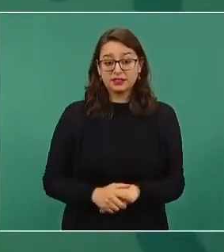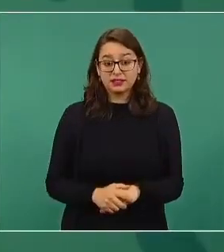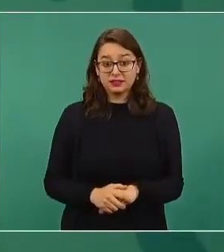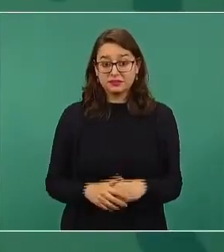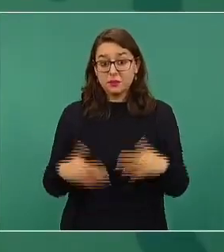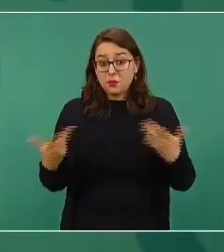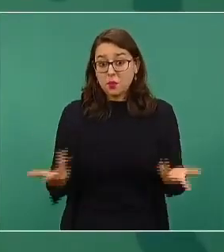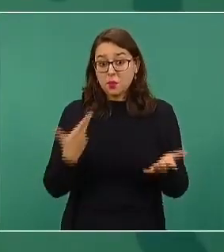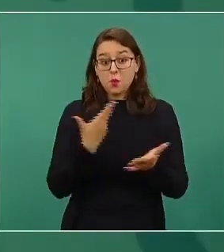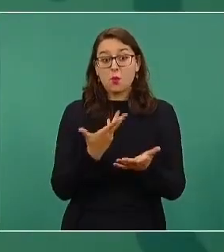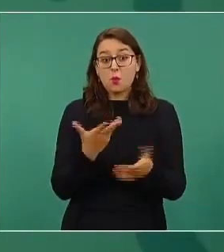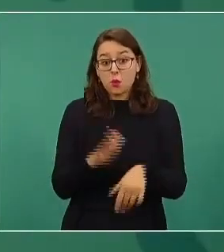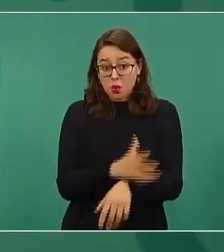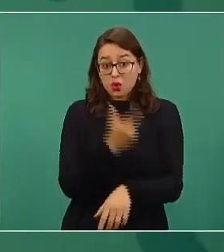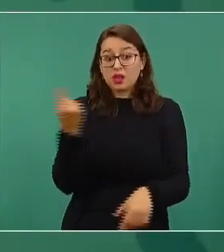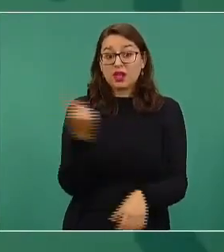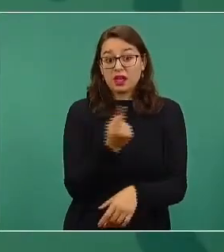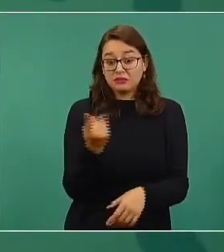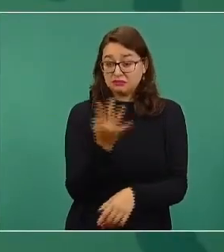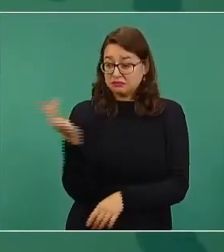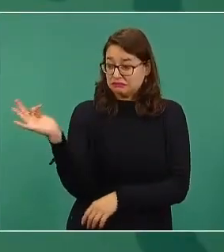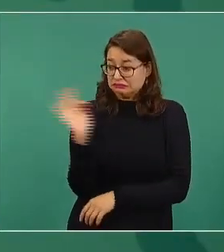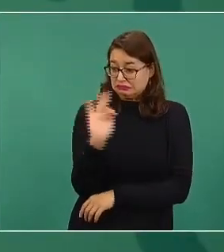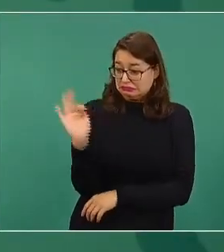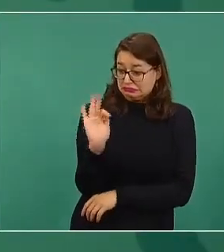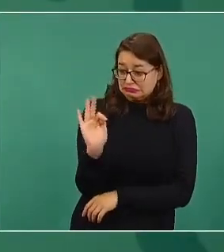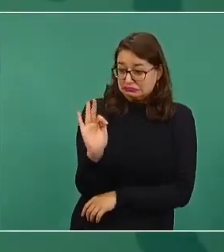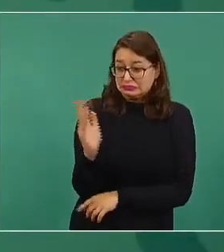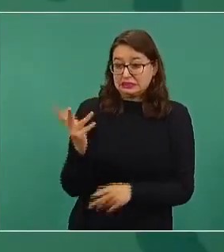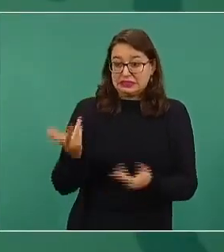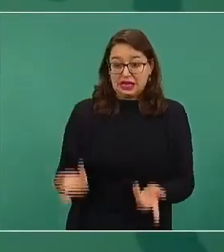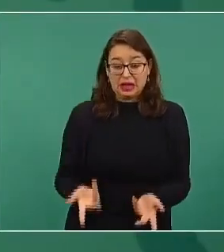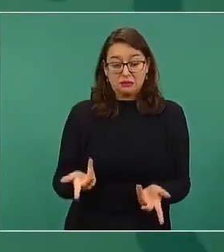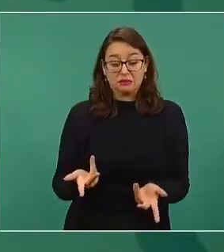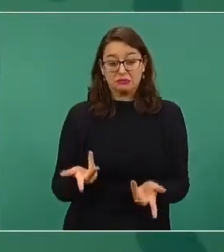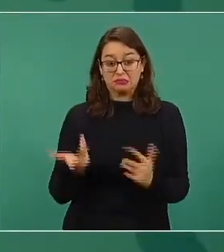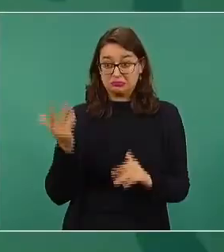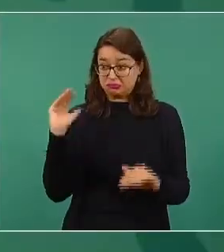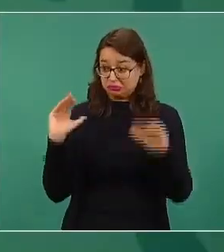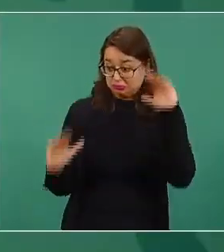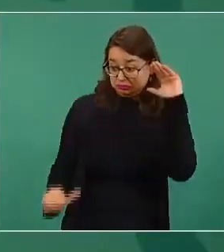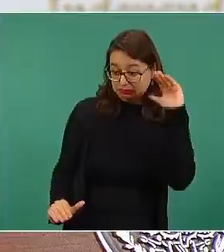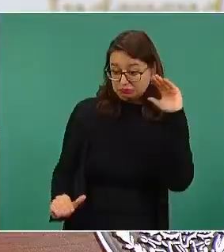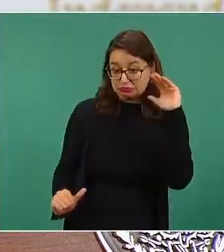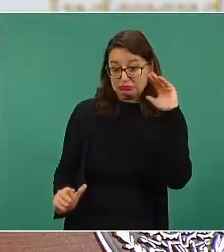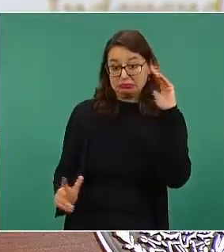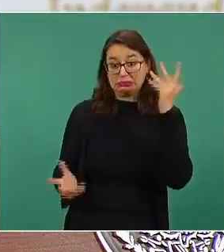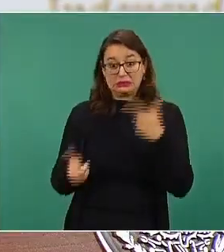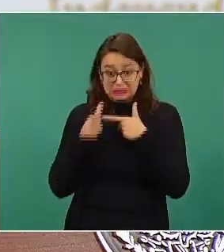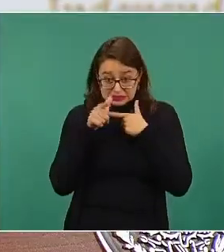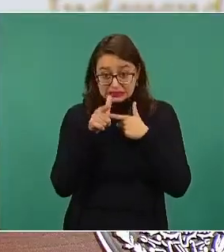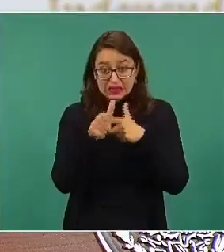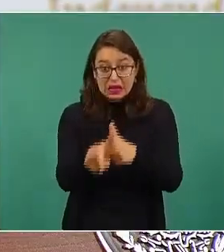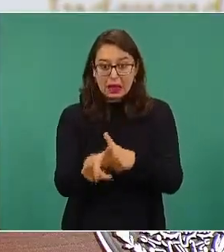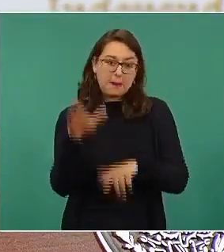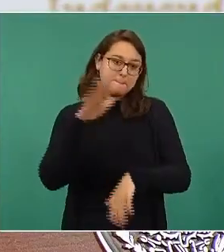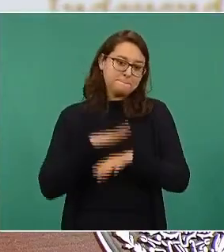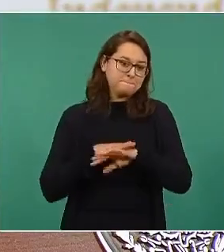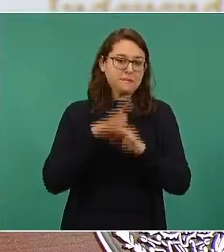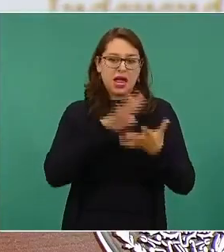Si hay desigualdad, pues se alienta la violencia,